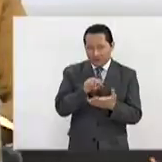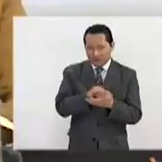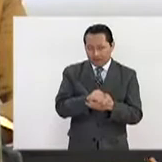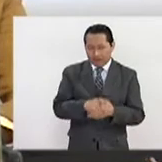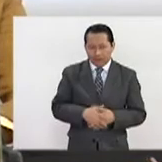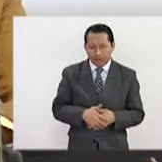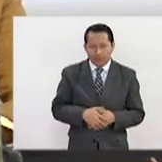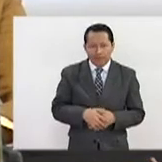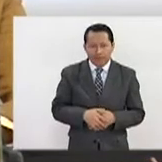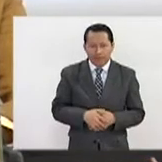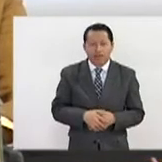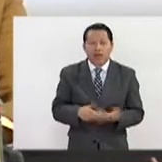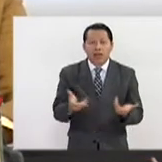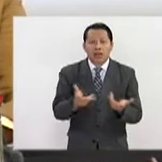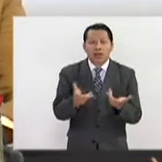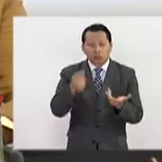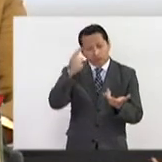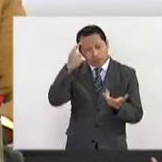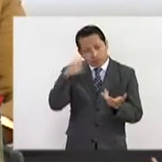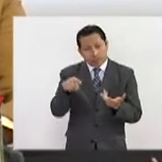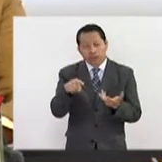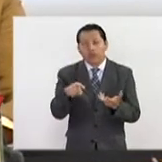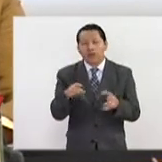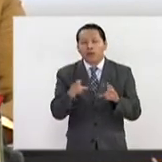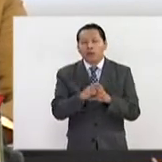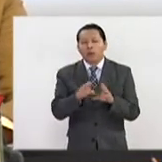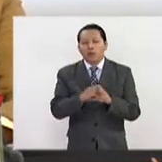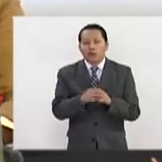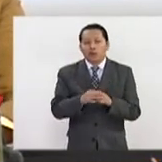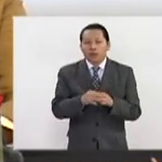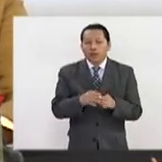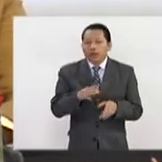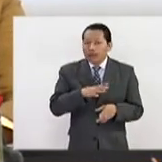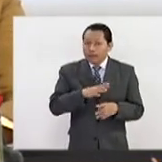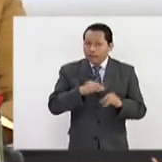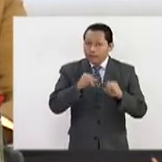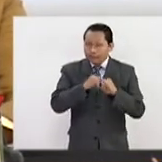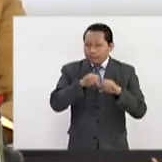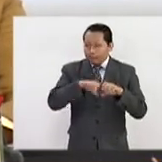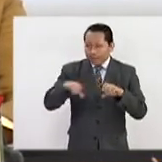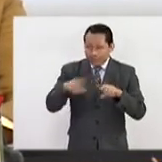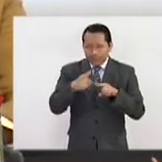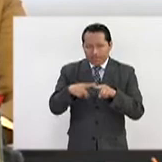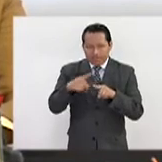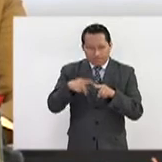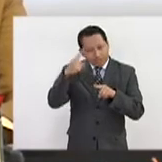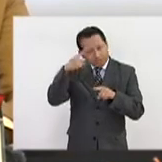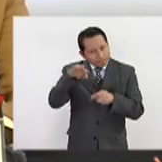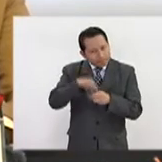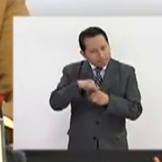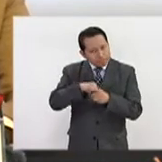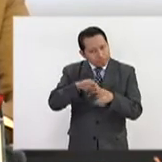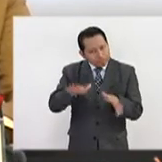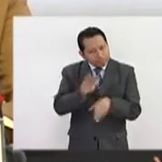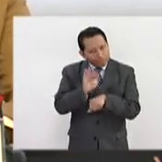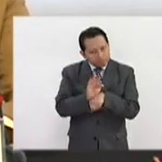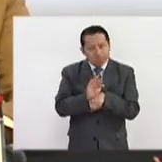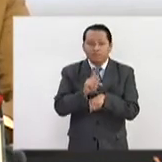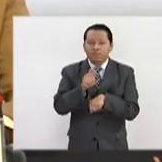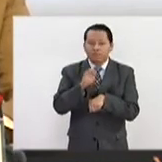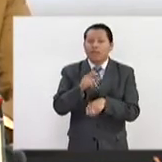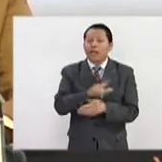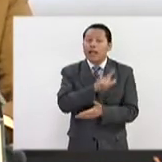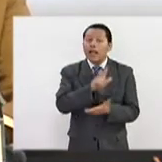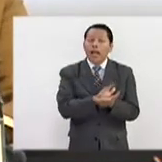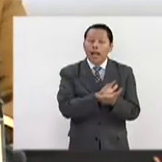¿Qué podemos hacer para contrarrestar un malestar que está minando las instituciones de la democracia? ¿Sirven para eso las